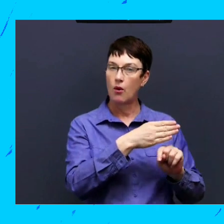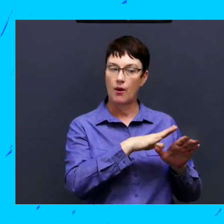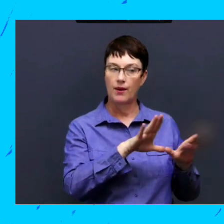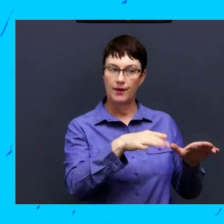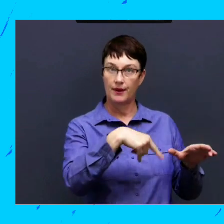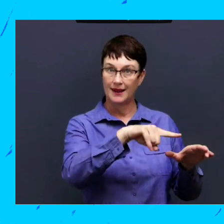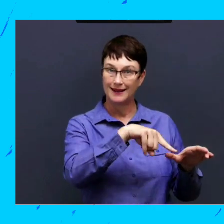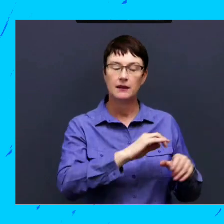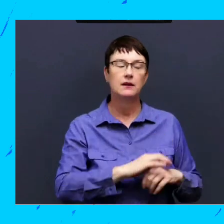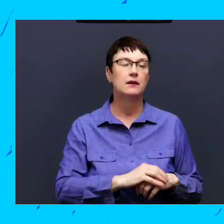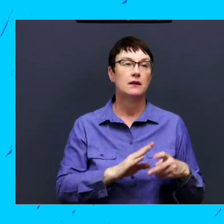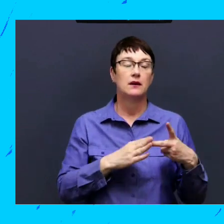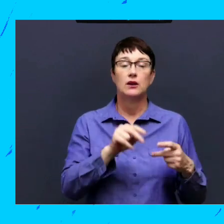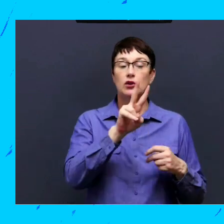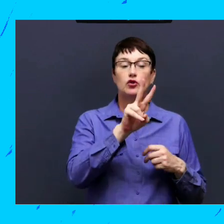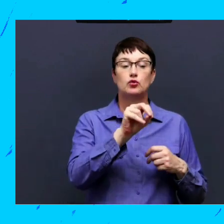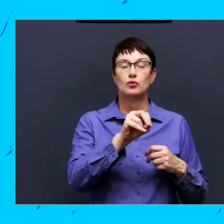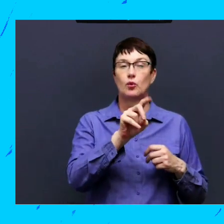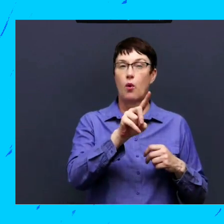Acción